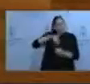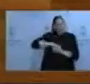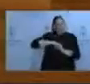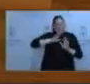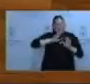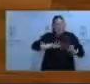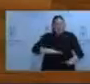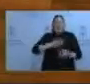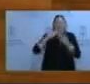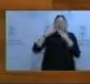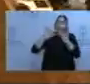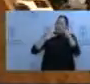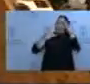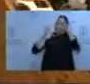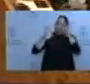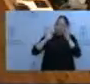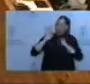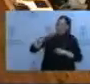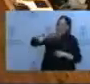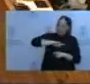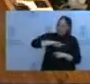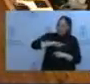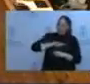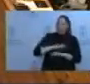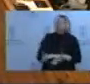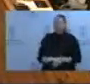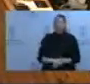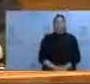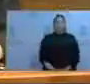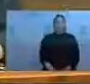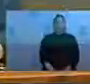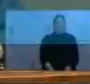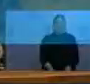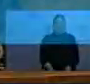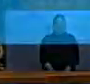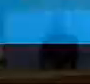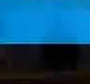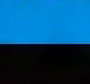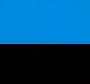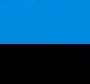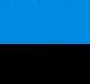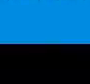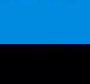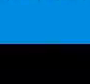les agradezco su atención, señorías. Muchas gracias.